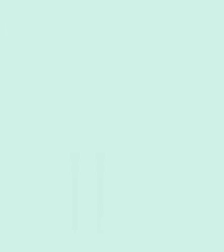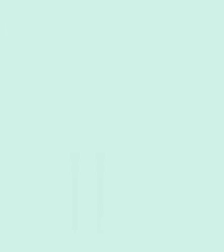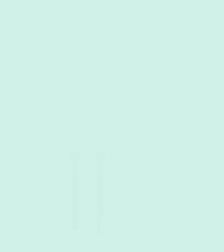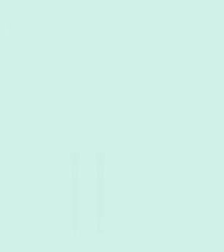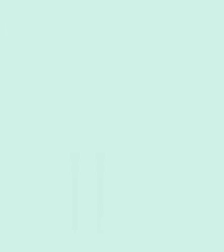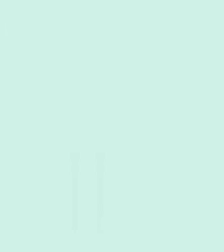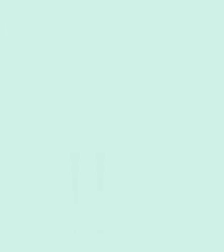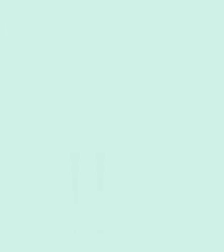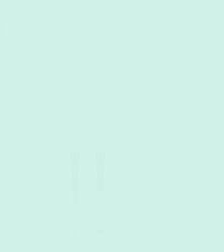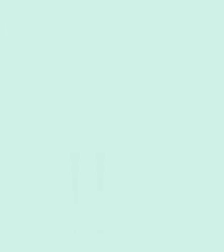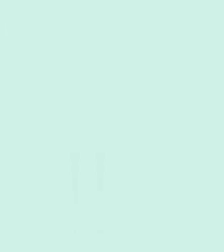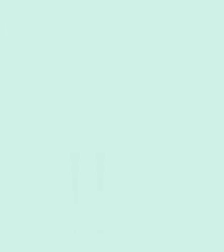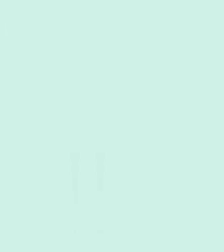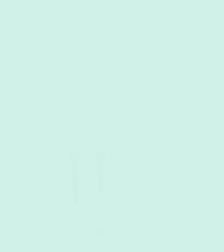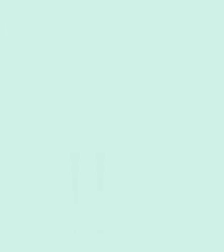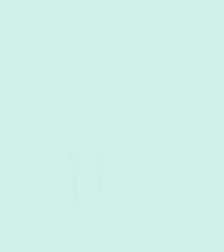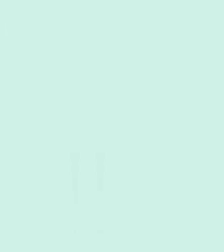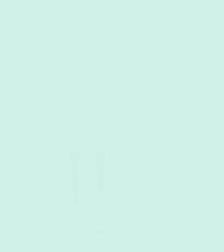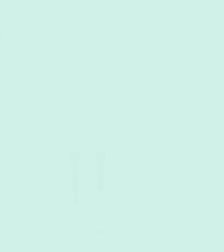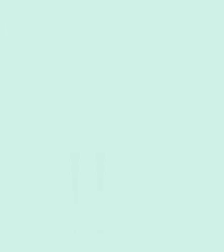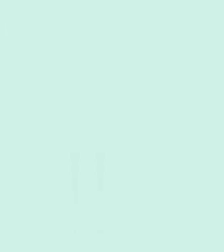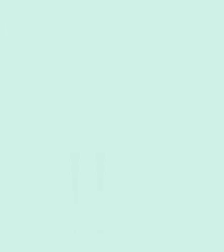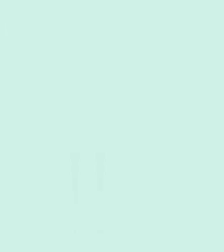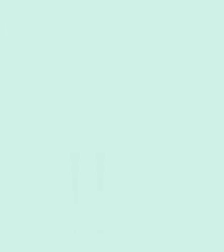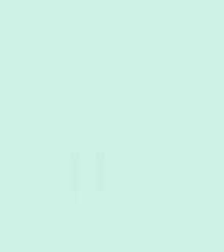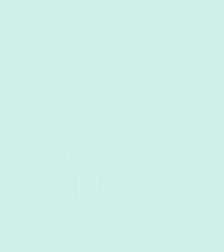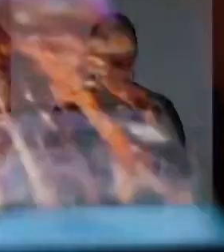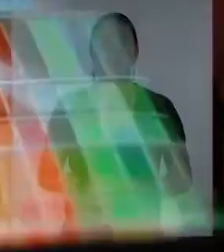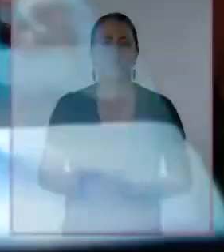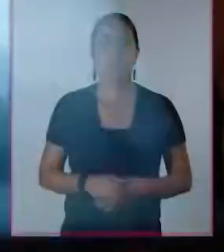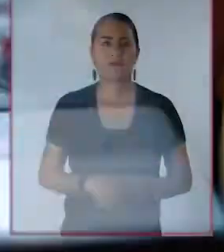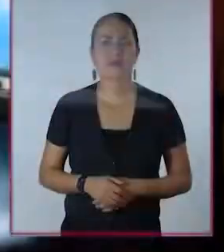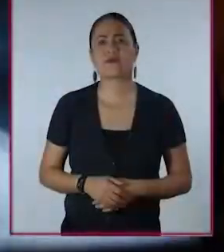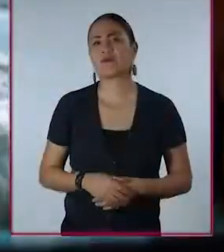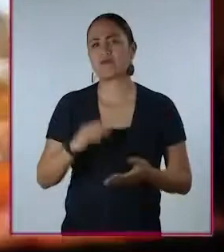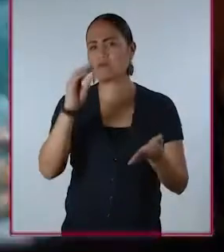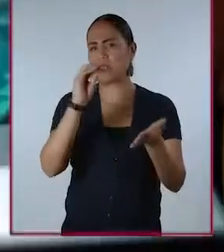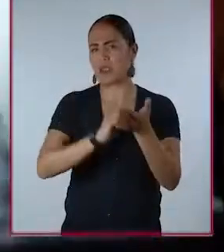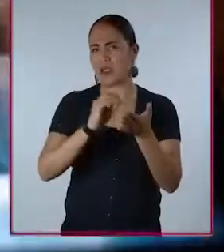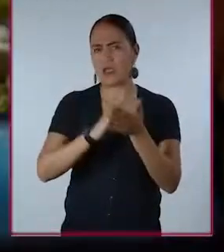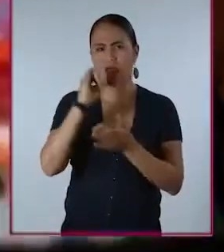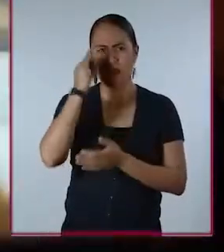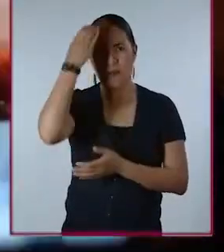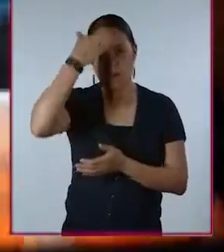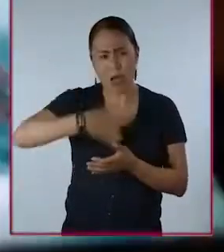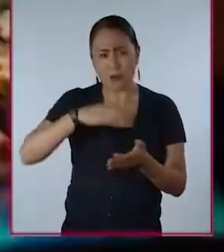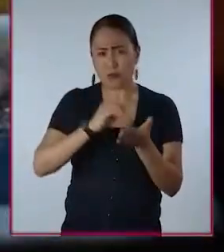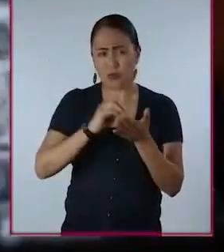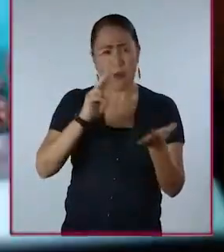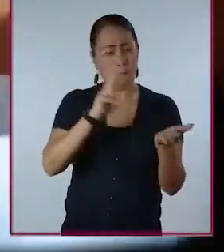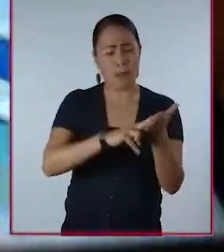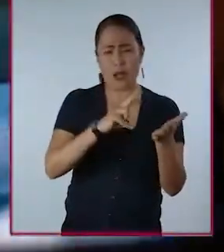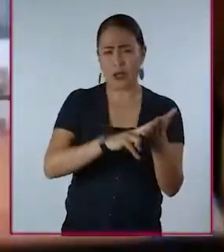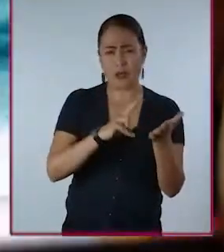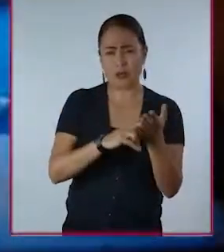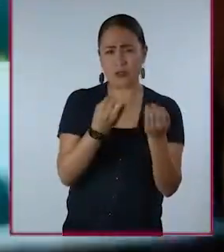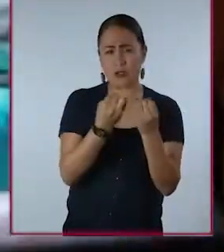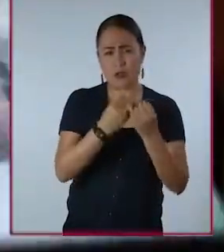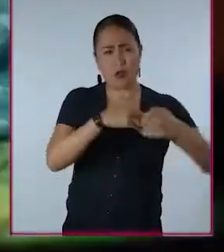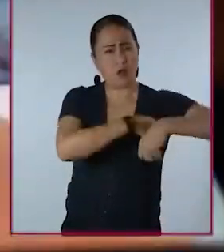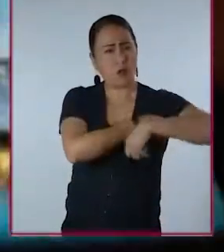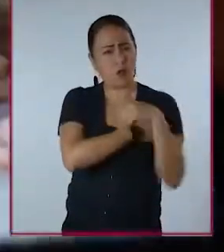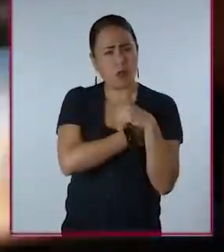Resguardo y administración de datos. Los metadatos. La conservación de imágenes es tan valiosa como su resguardo